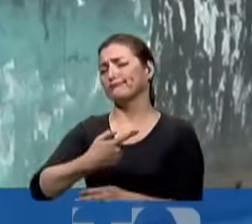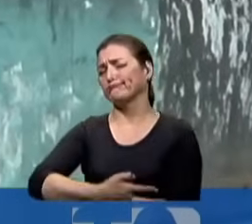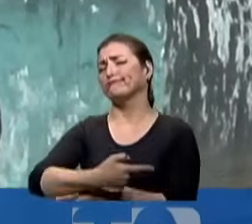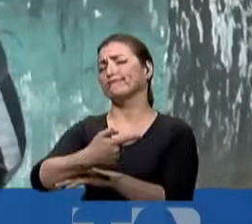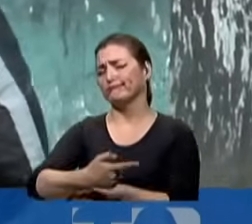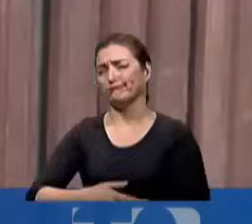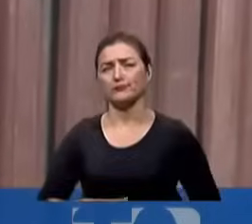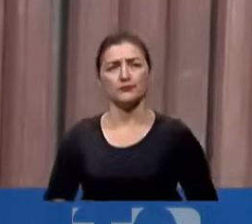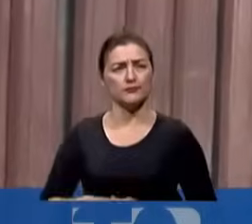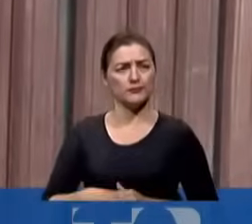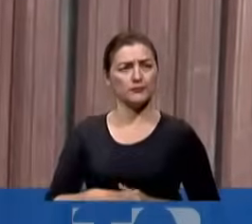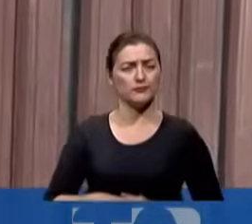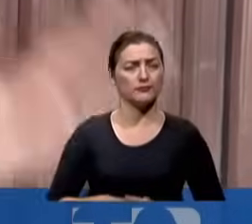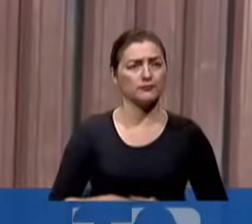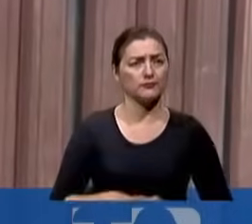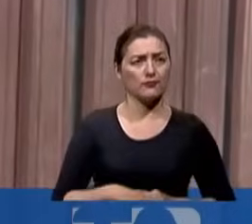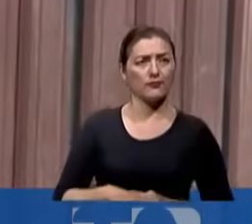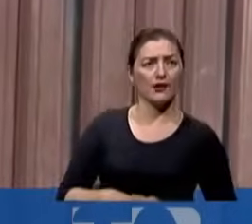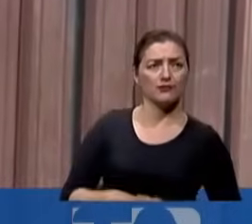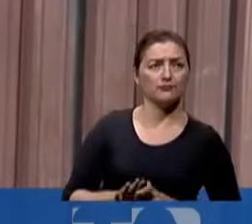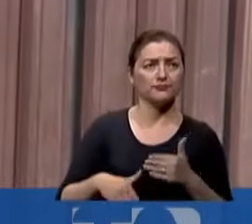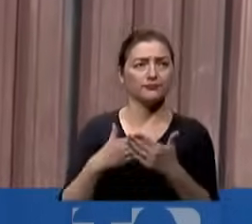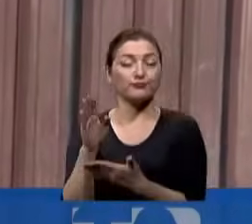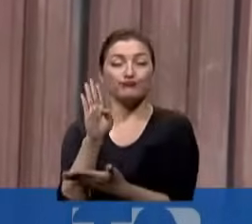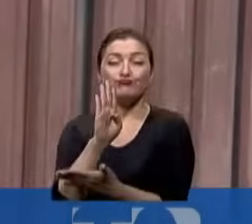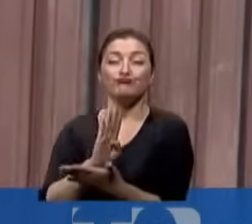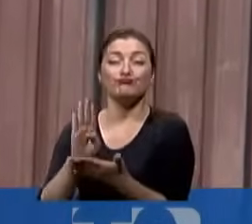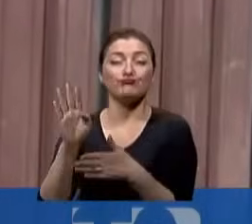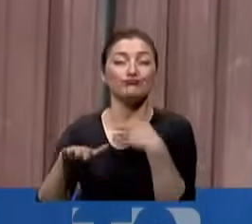a diario en el sector. Aquí este sector, todo el barrio está